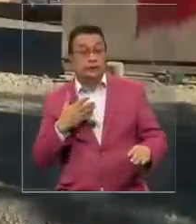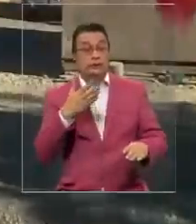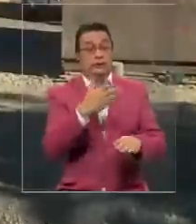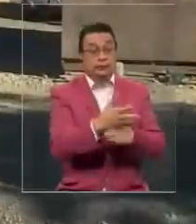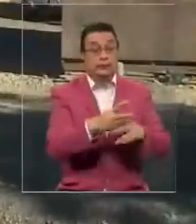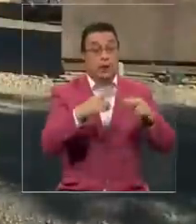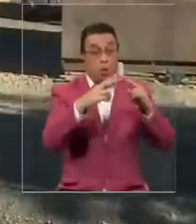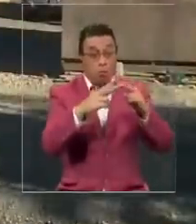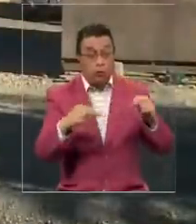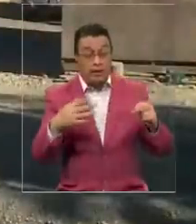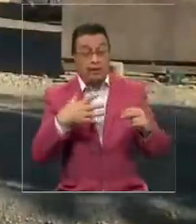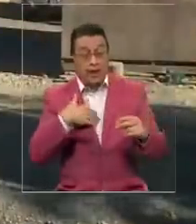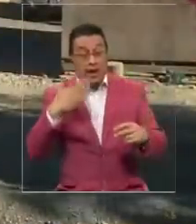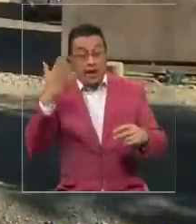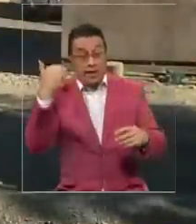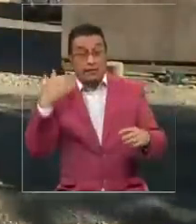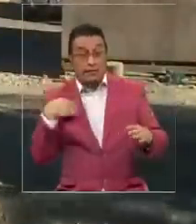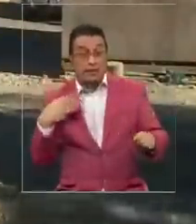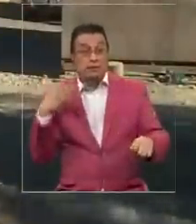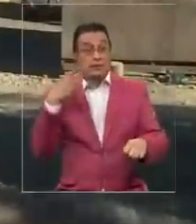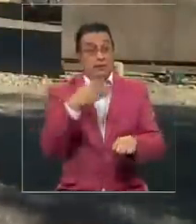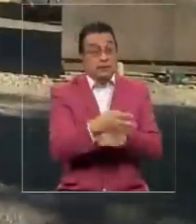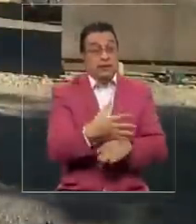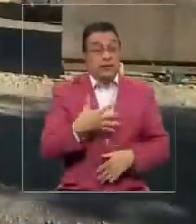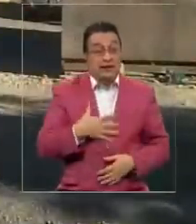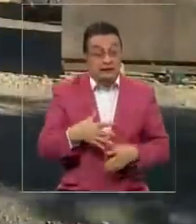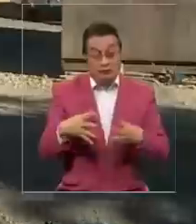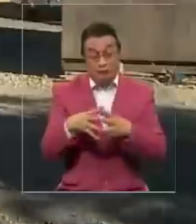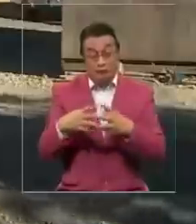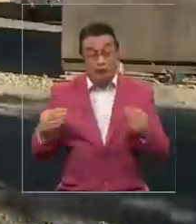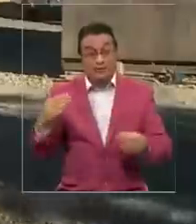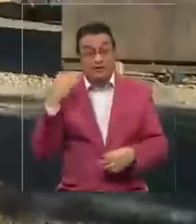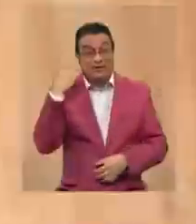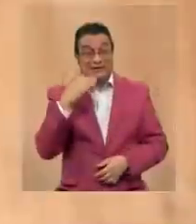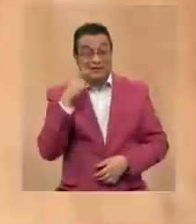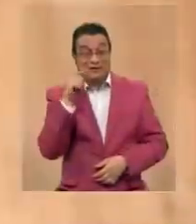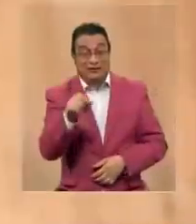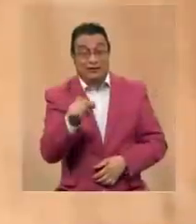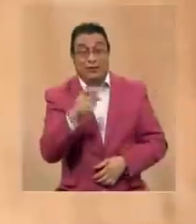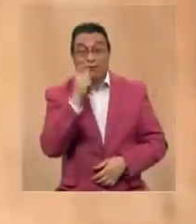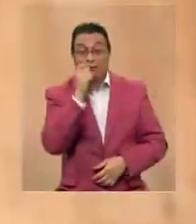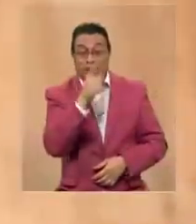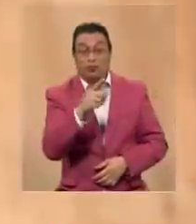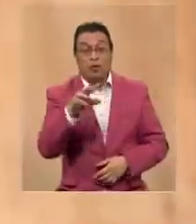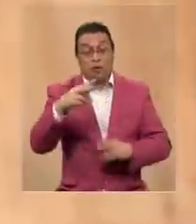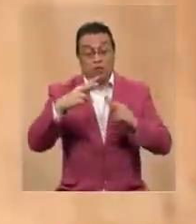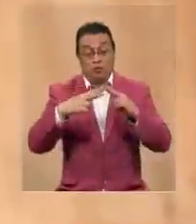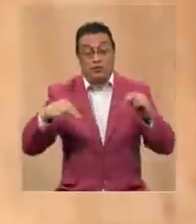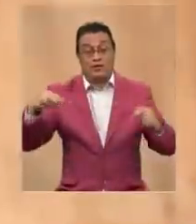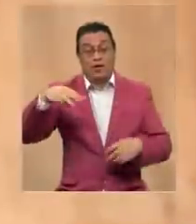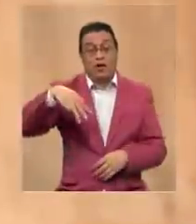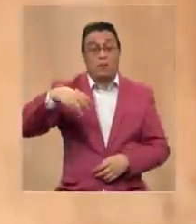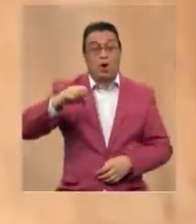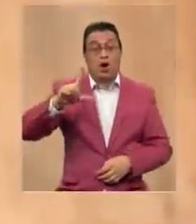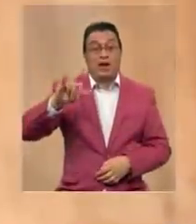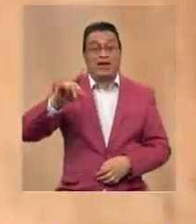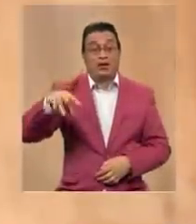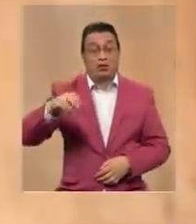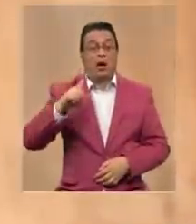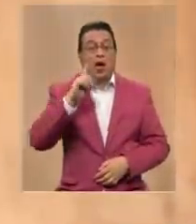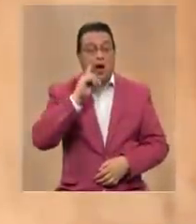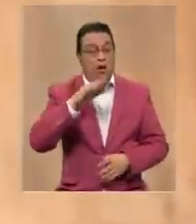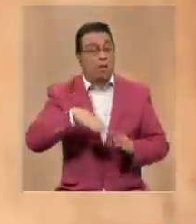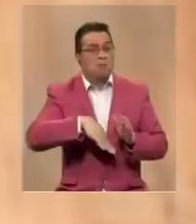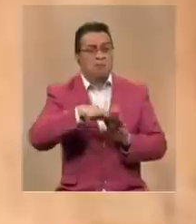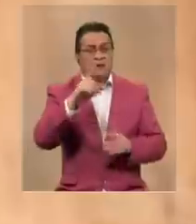mismo puente donde se había registrado su desaparición, donde se había realizado la misma denuncia en el puente El Molino, se encontró, dice, con más